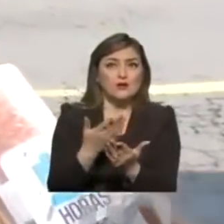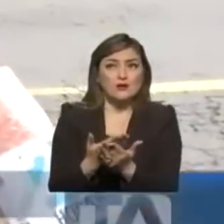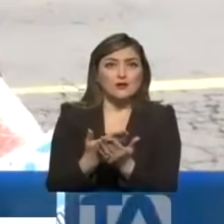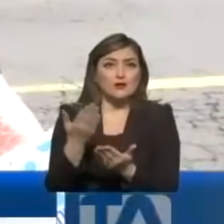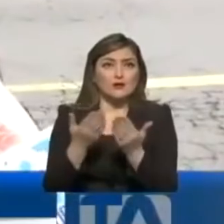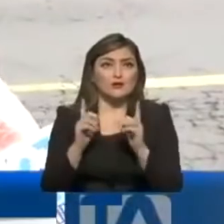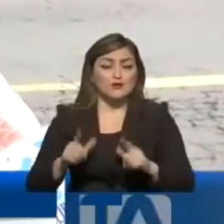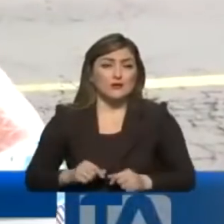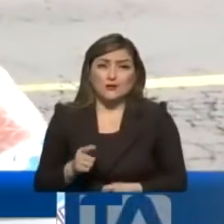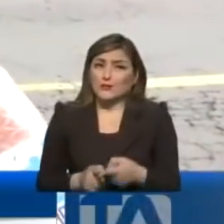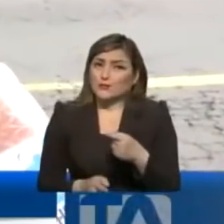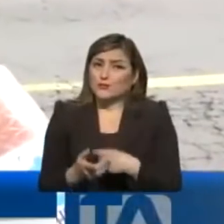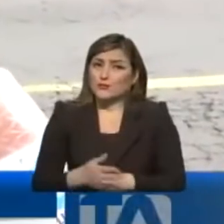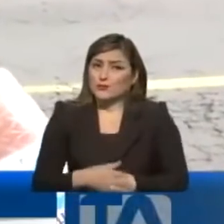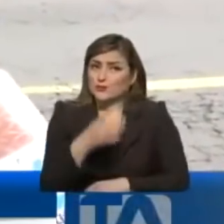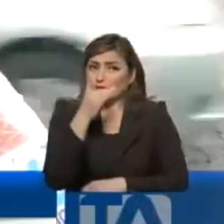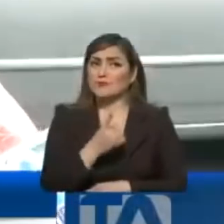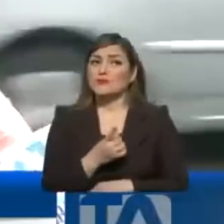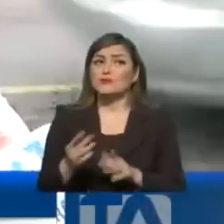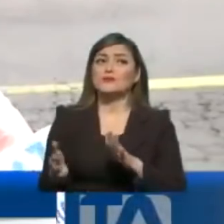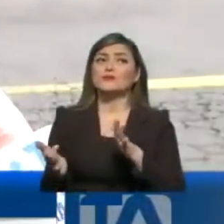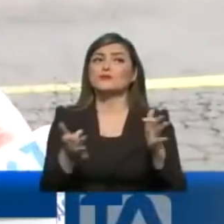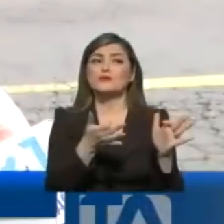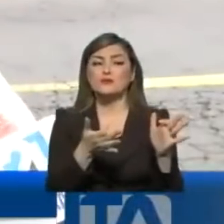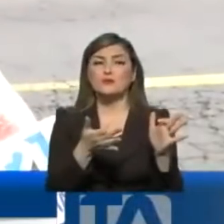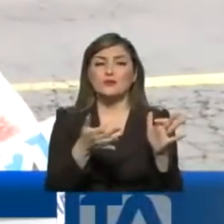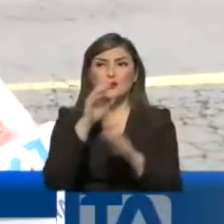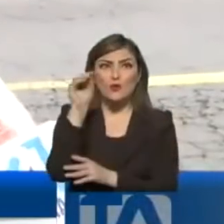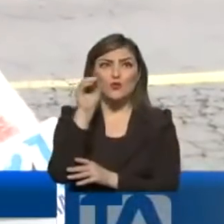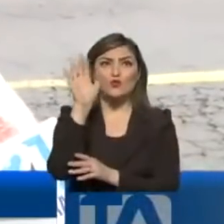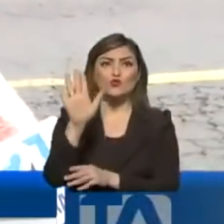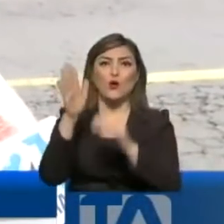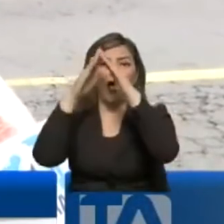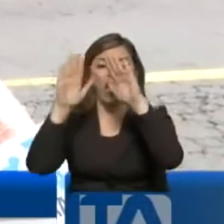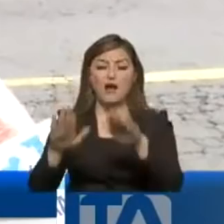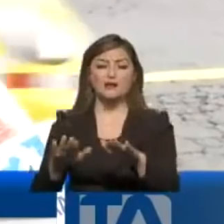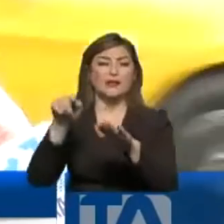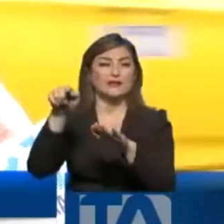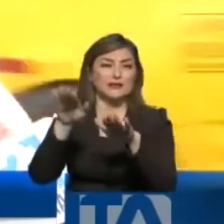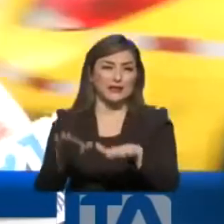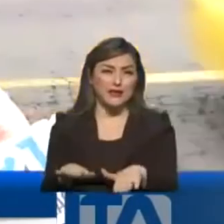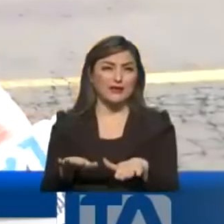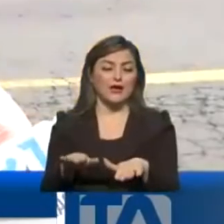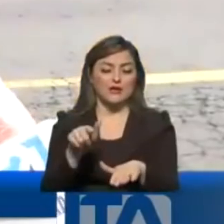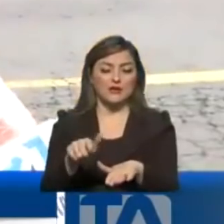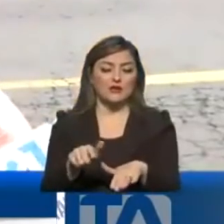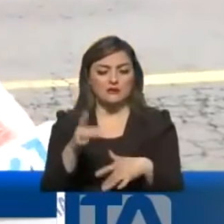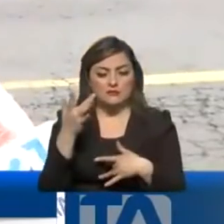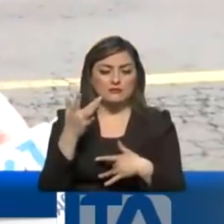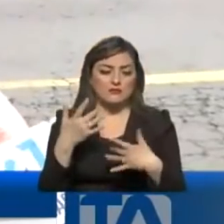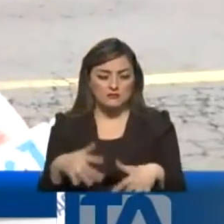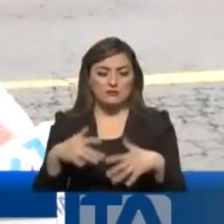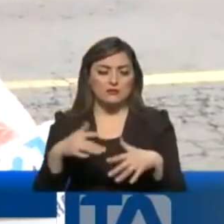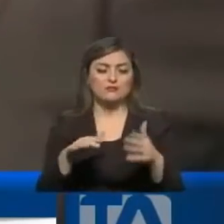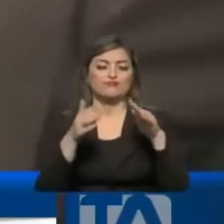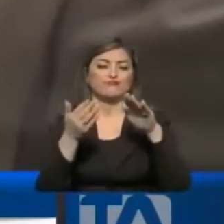servicios de salud, entonces deciden realizar tratamientos ambulatorios en sus hogares y es en estos lugares en donde se desencadena la